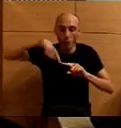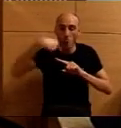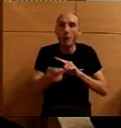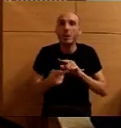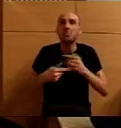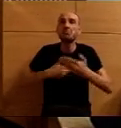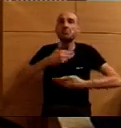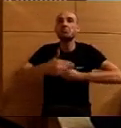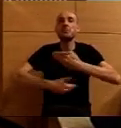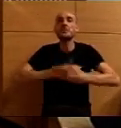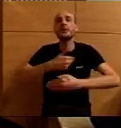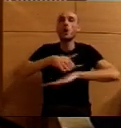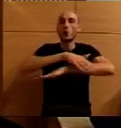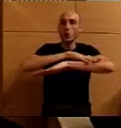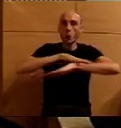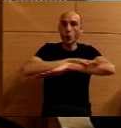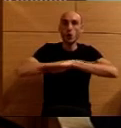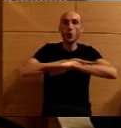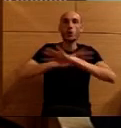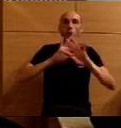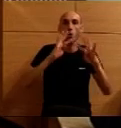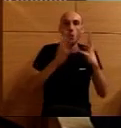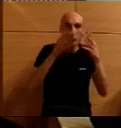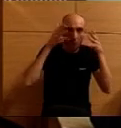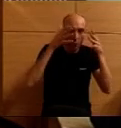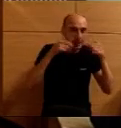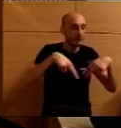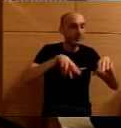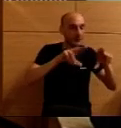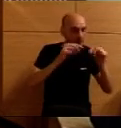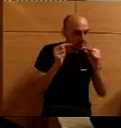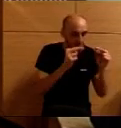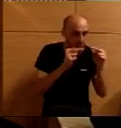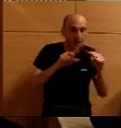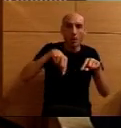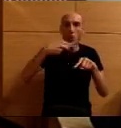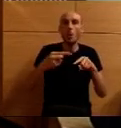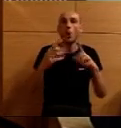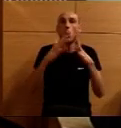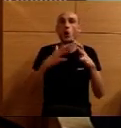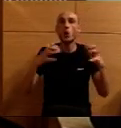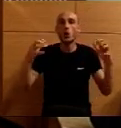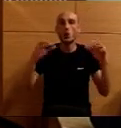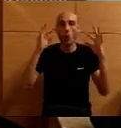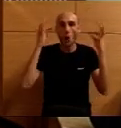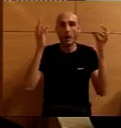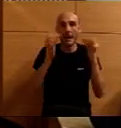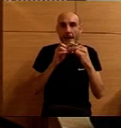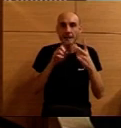se somete a la decisión del Consejo de Ministros, más posteriormente se eleva al Congreso y al Senado. No renuncien ya de